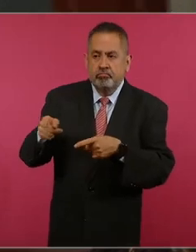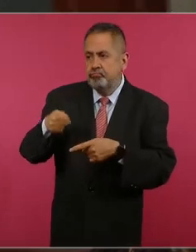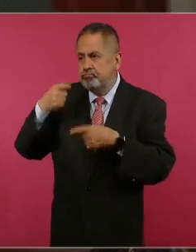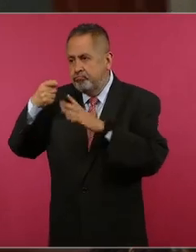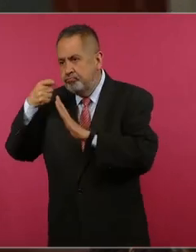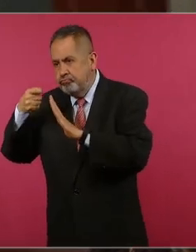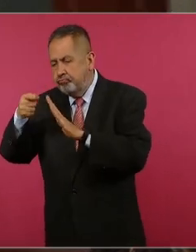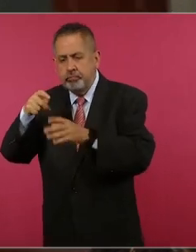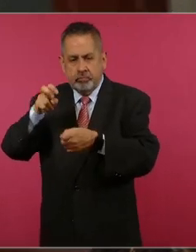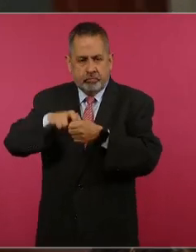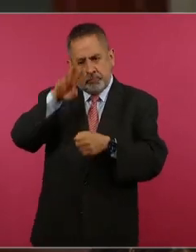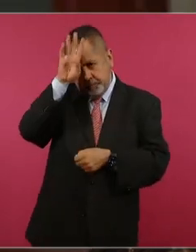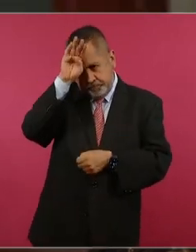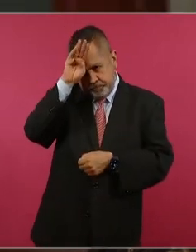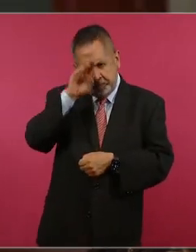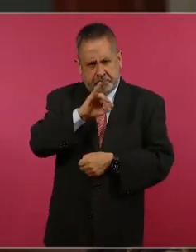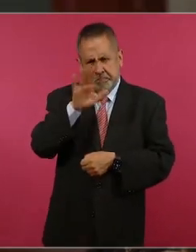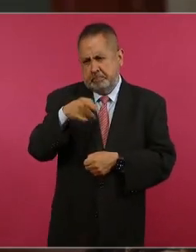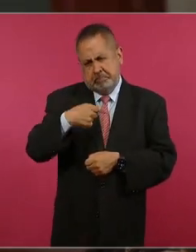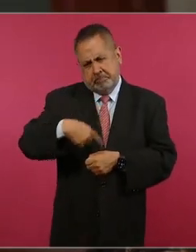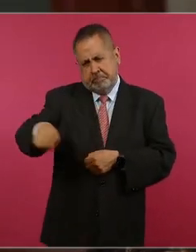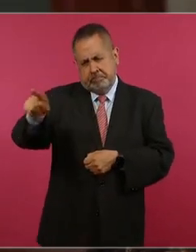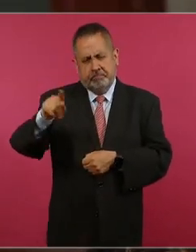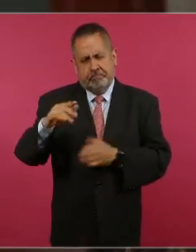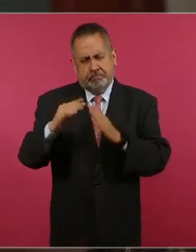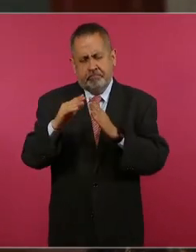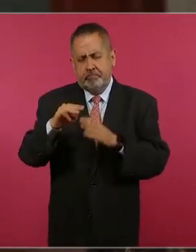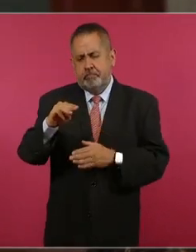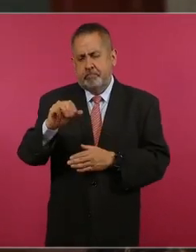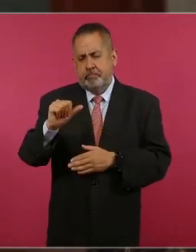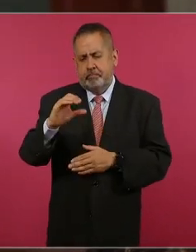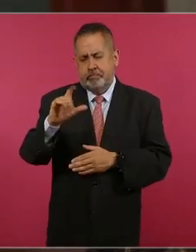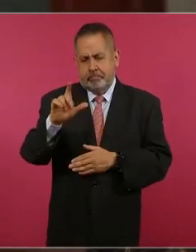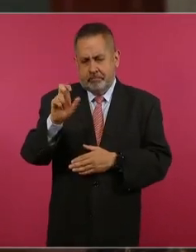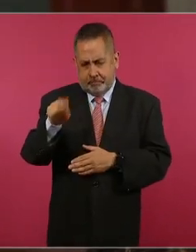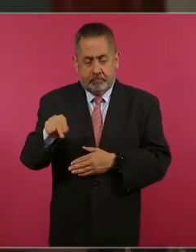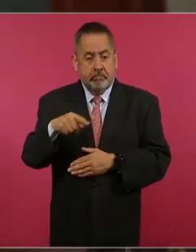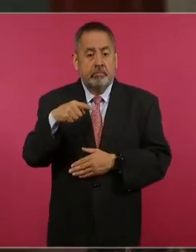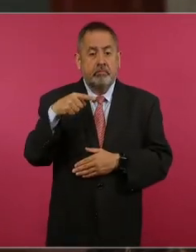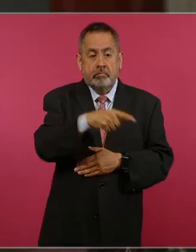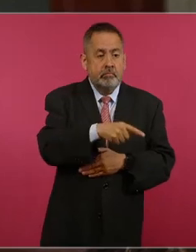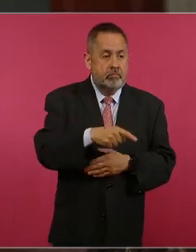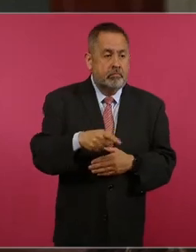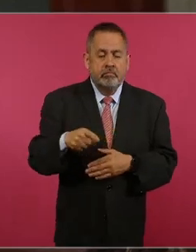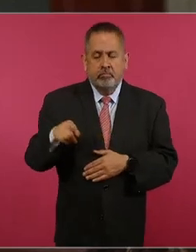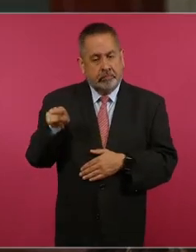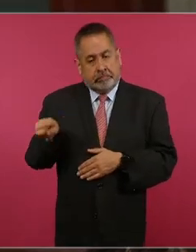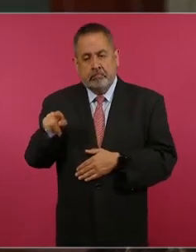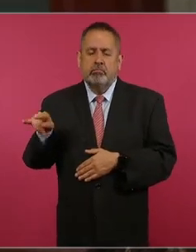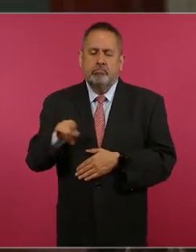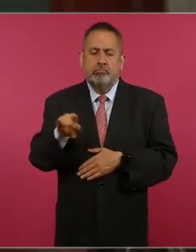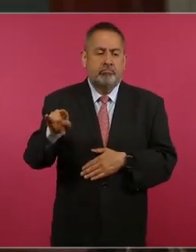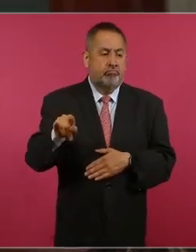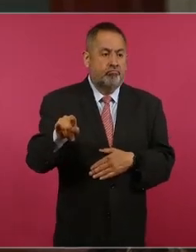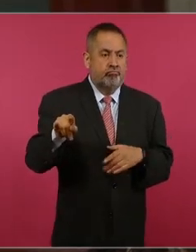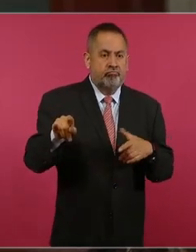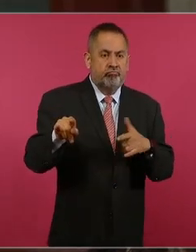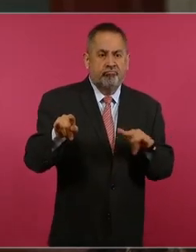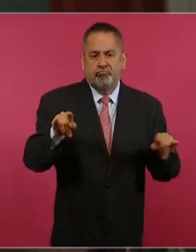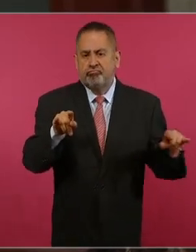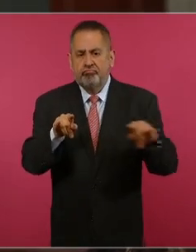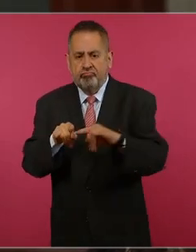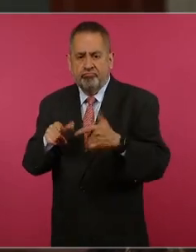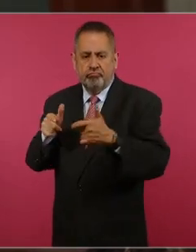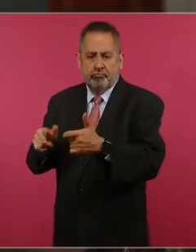evento en Monterrey, se dirigía a su casa en McAllen, y ahí un grupo armado viajaba en su camioneta, pero antes, por cierto,